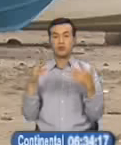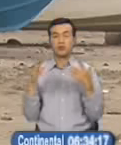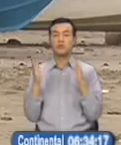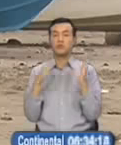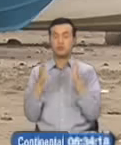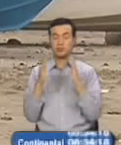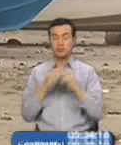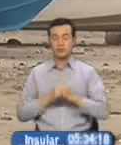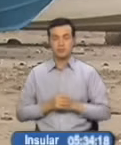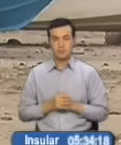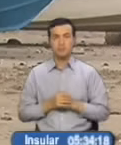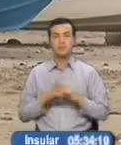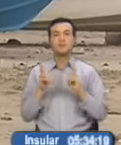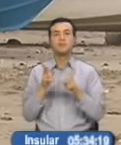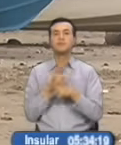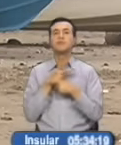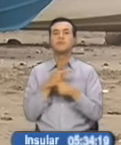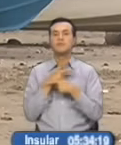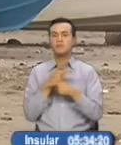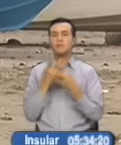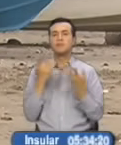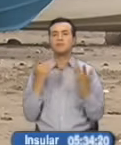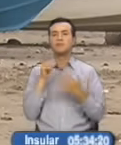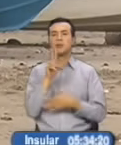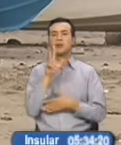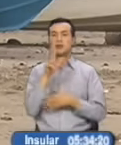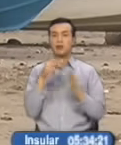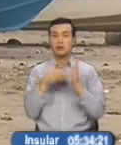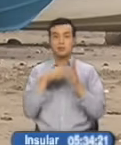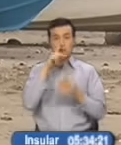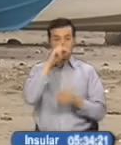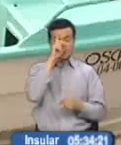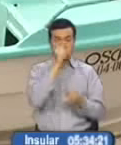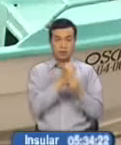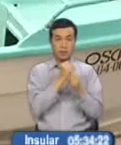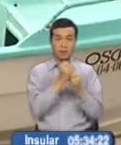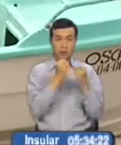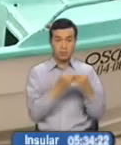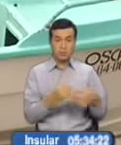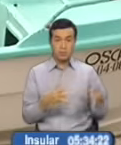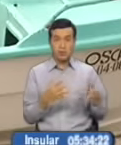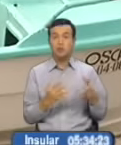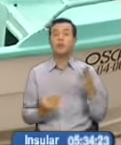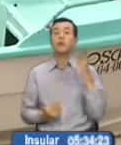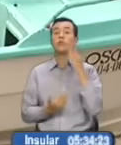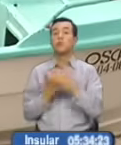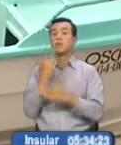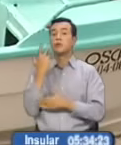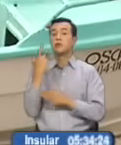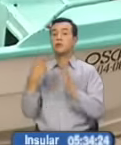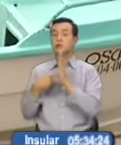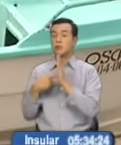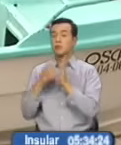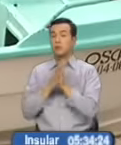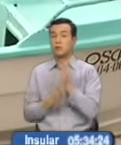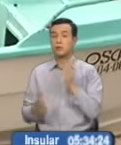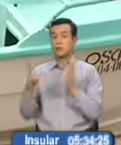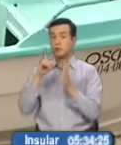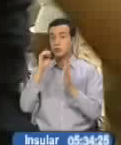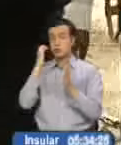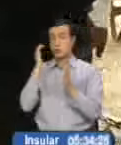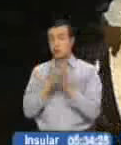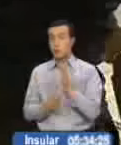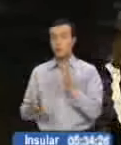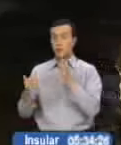provisionales. Mientras que a nivel productivo se estima que de las 23.000 plazas de empleo afectadas con el terremoto, 13.000 se generaron en estos 100 primeros